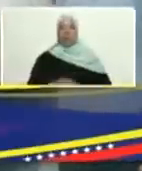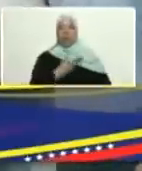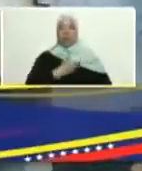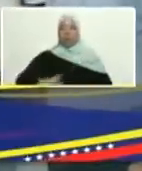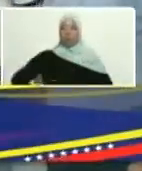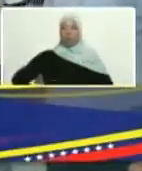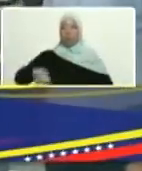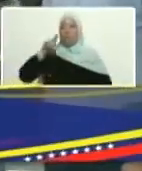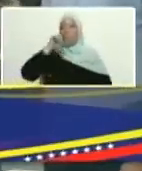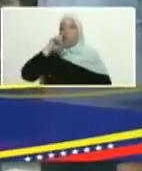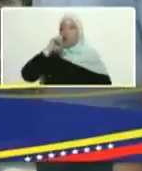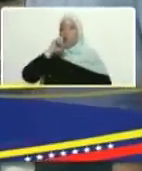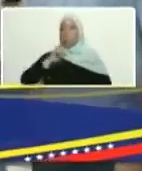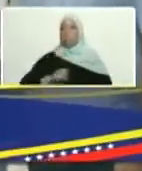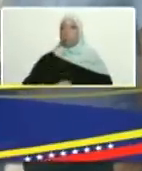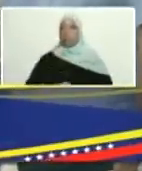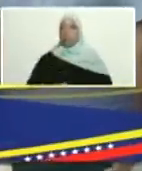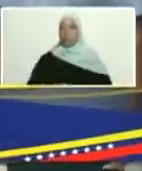presidente.